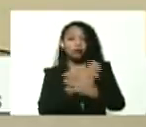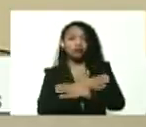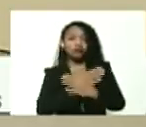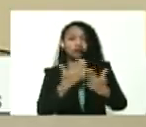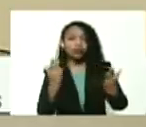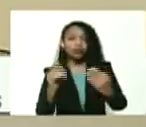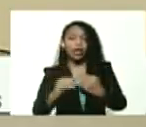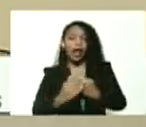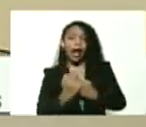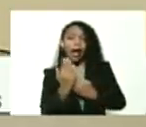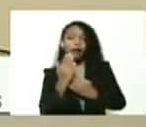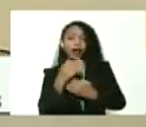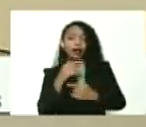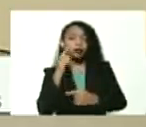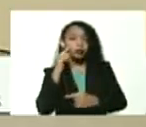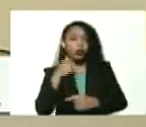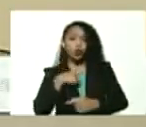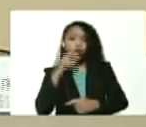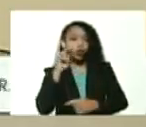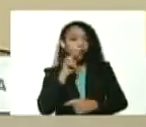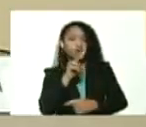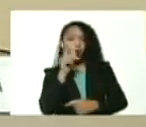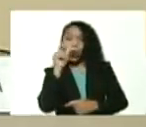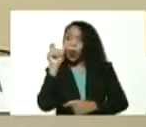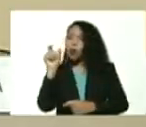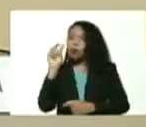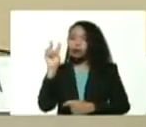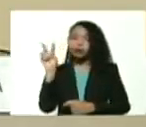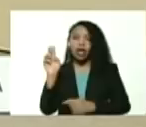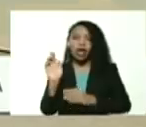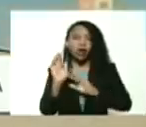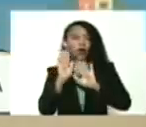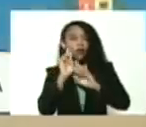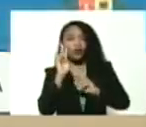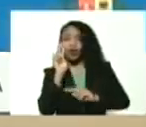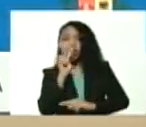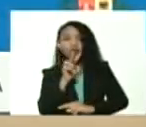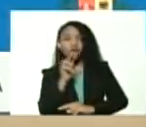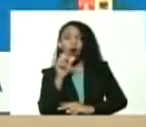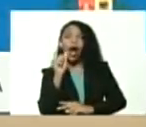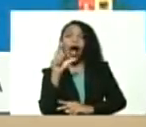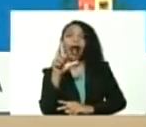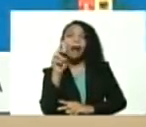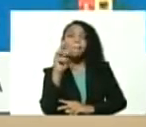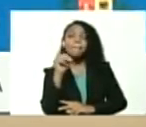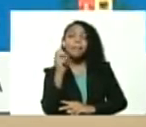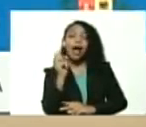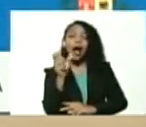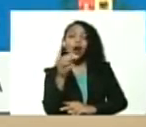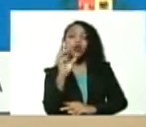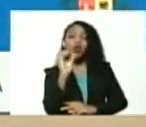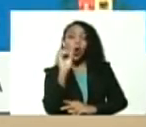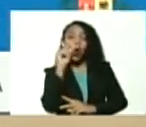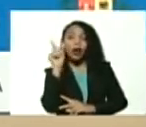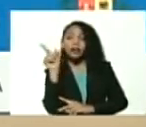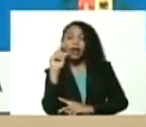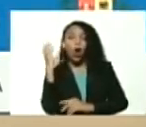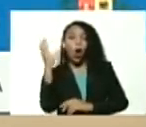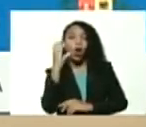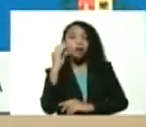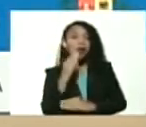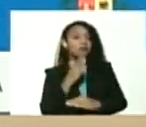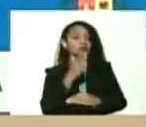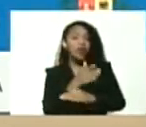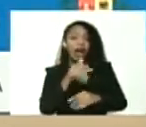ALBA, pero yo no he visto a Luis Almagro. Yo no he visto a Luis Almagro en Colombia, por ejemplo, ahorita que están en